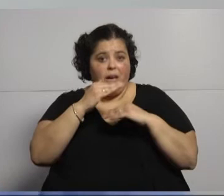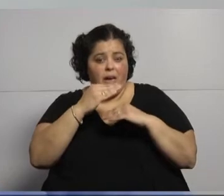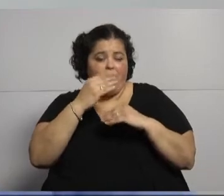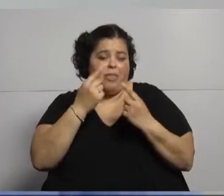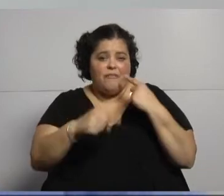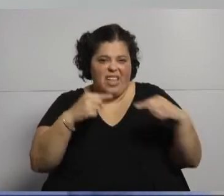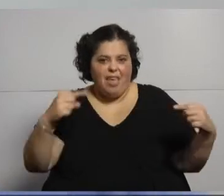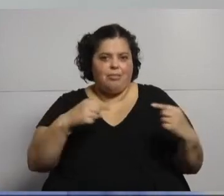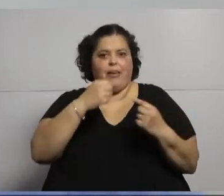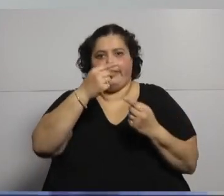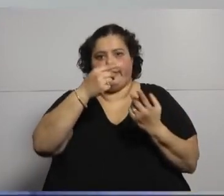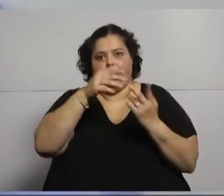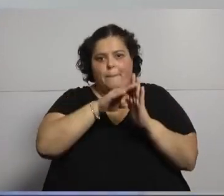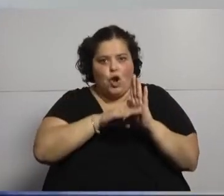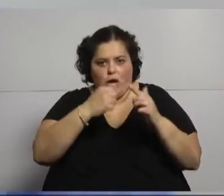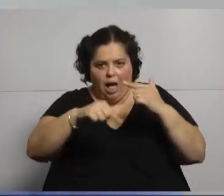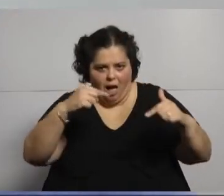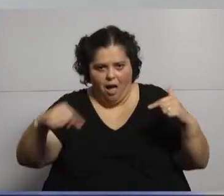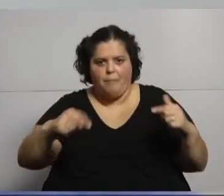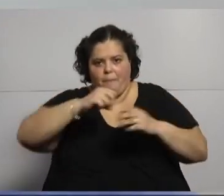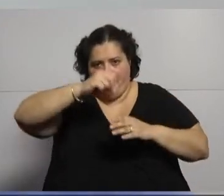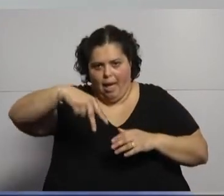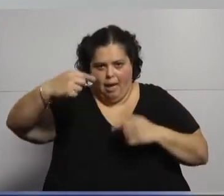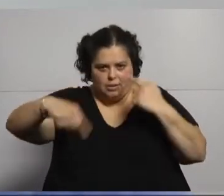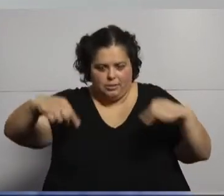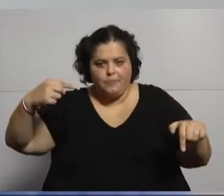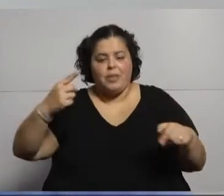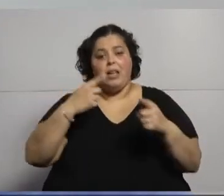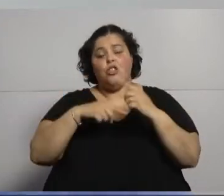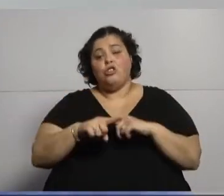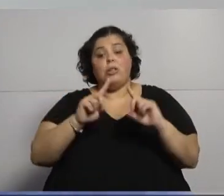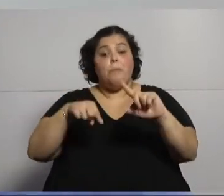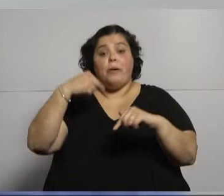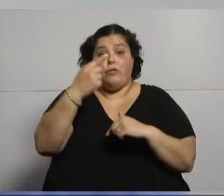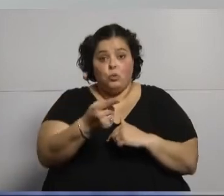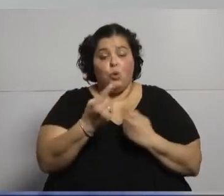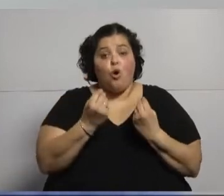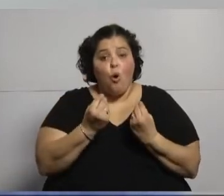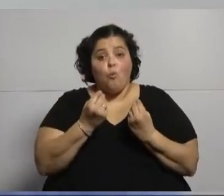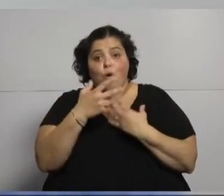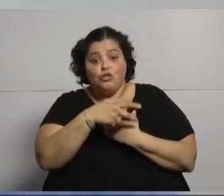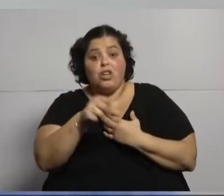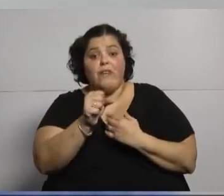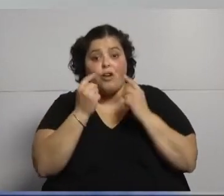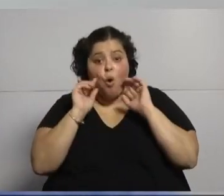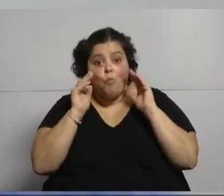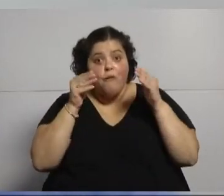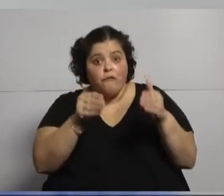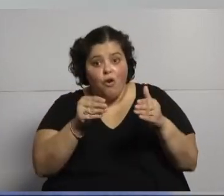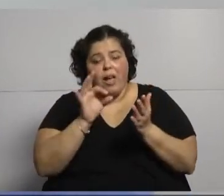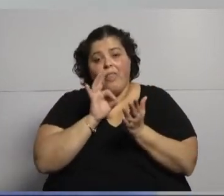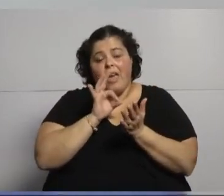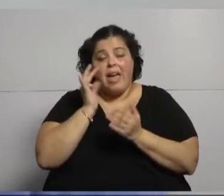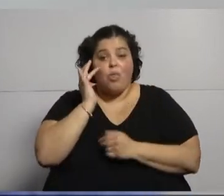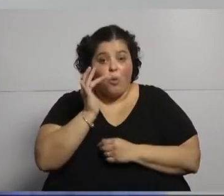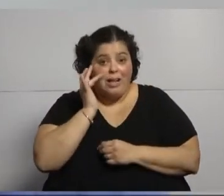los equipos de esas entidades. Si mañana estábamos enfrentando cómo llevar enfoques de educación no presenciales,